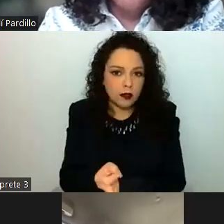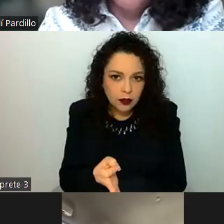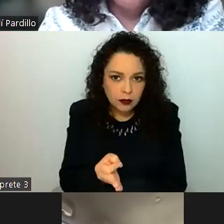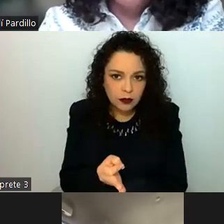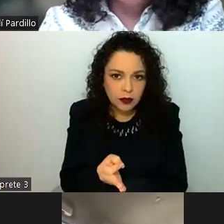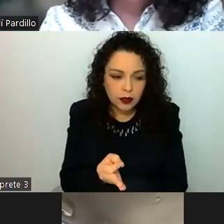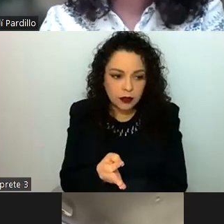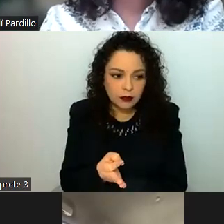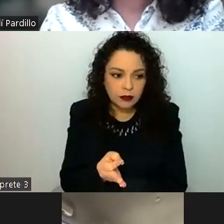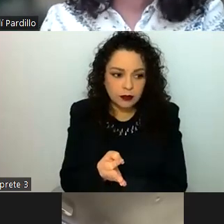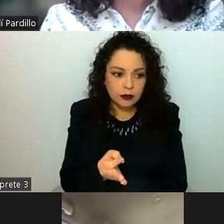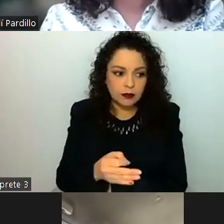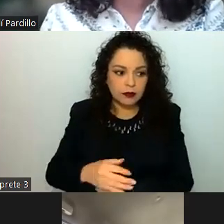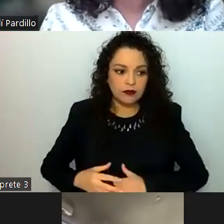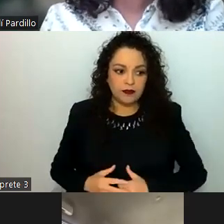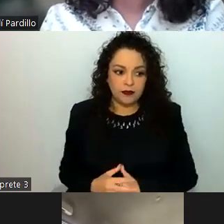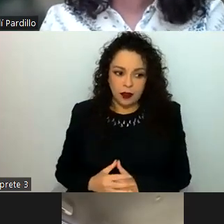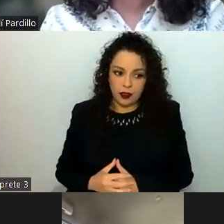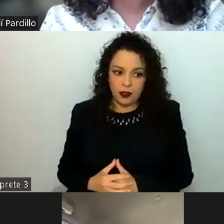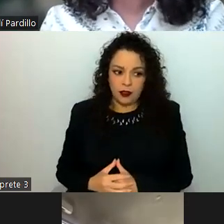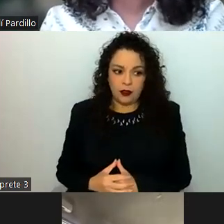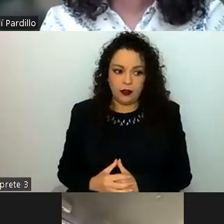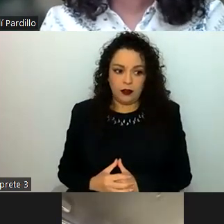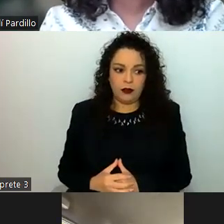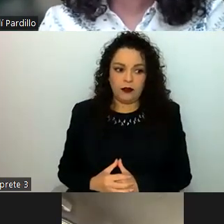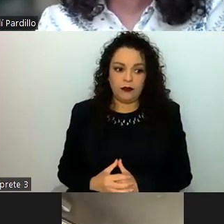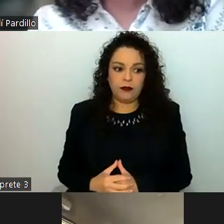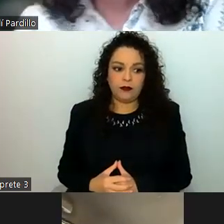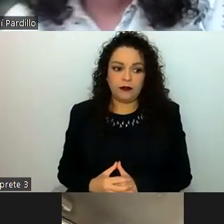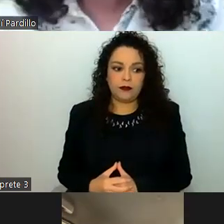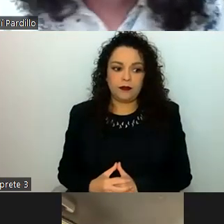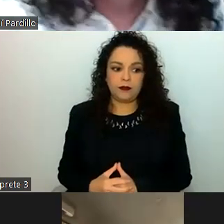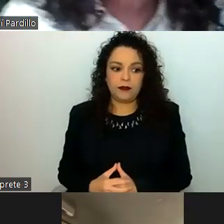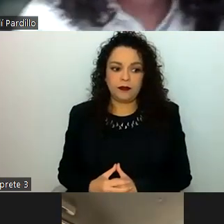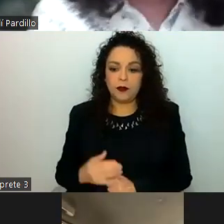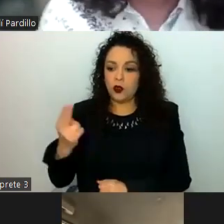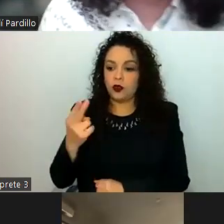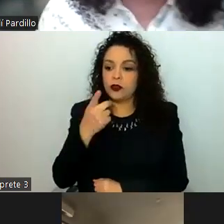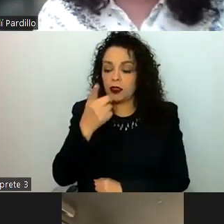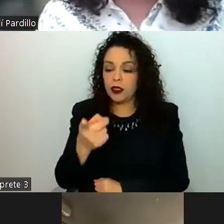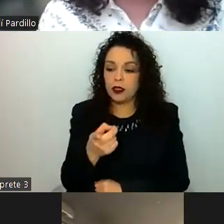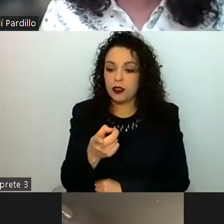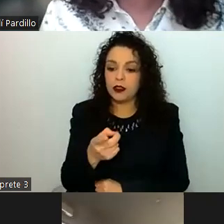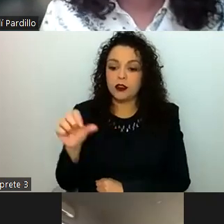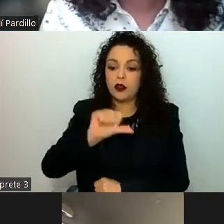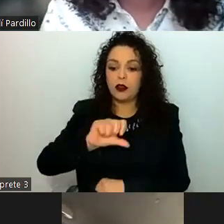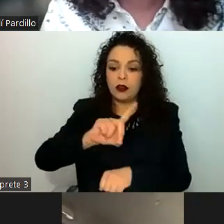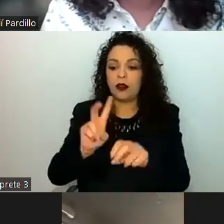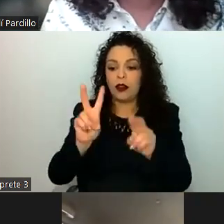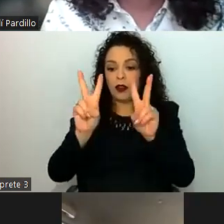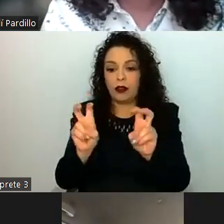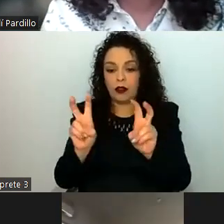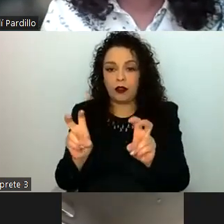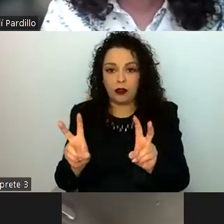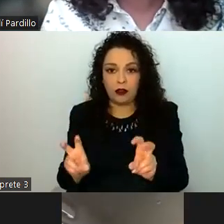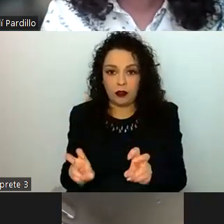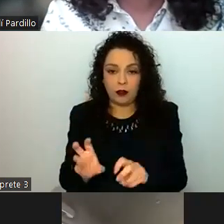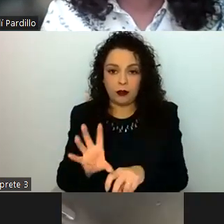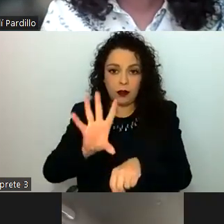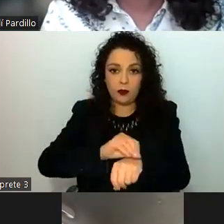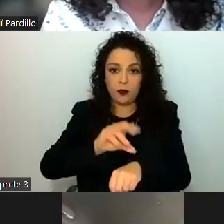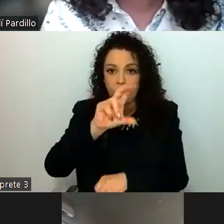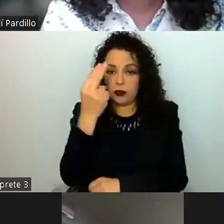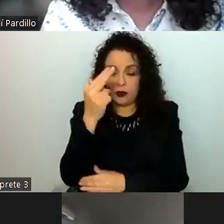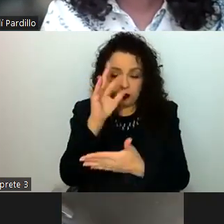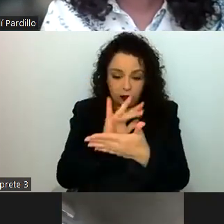este momento. Es que usted dice que se vota el orden del día, que si se omite la lectura del